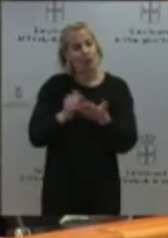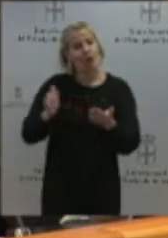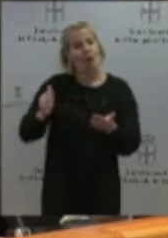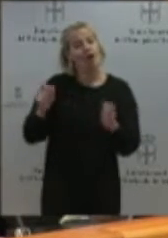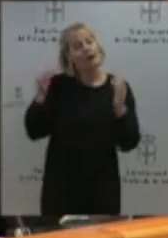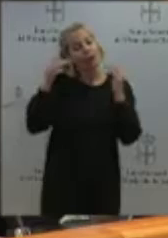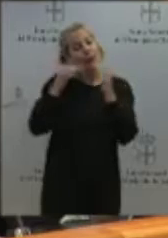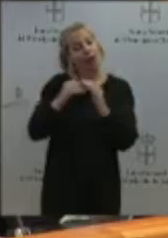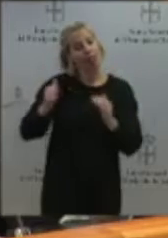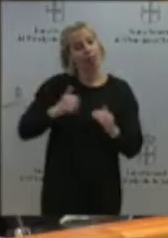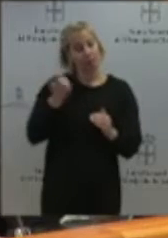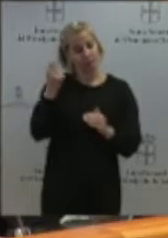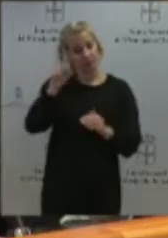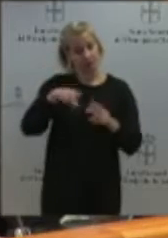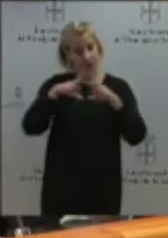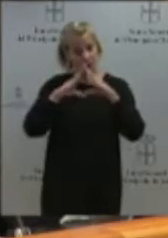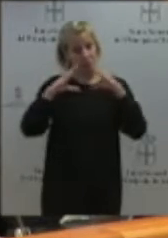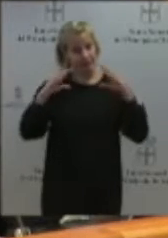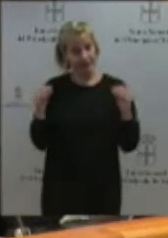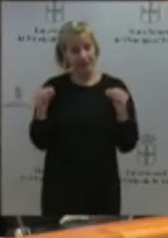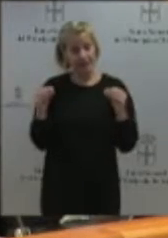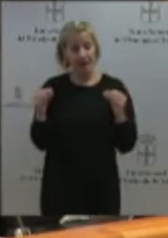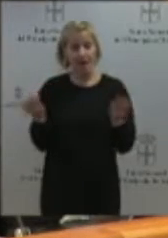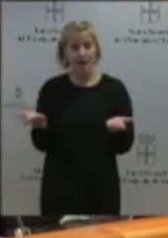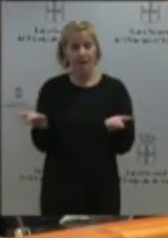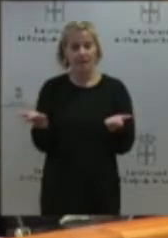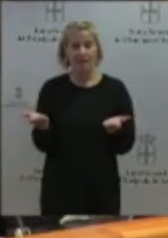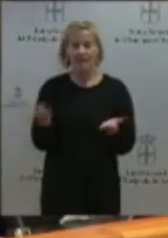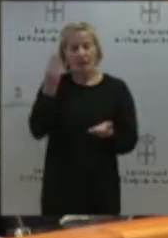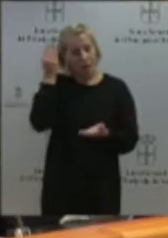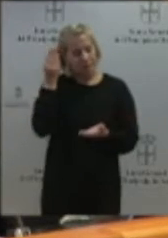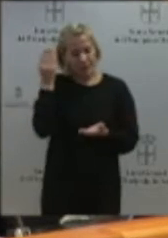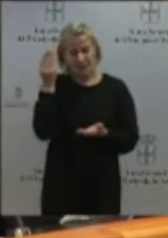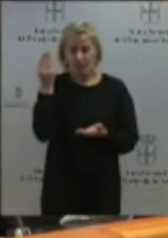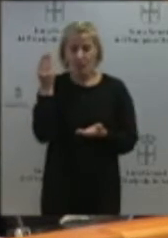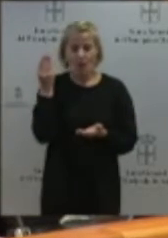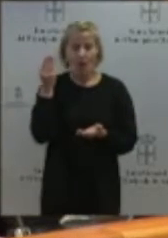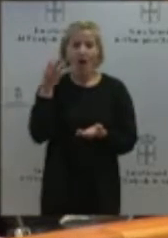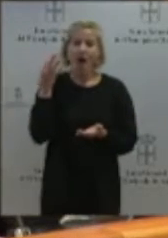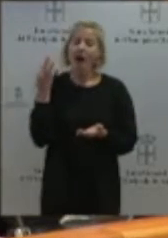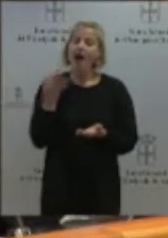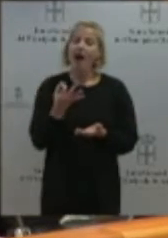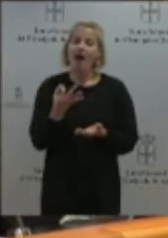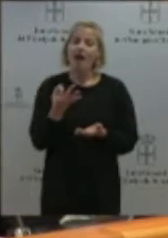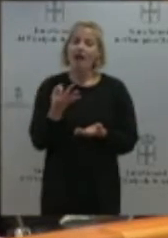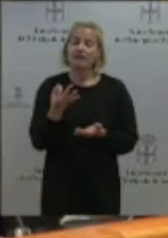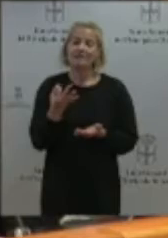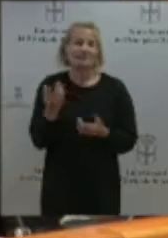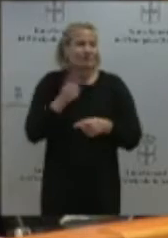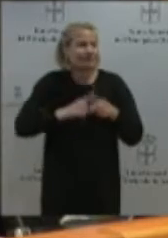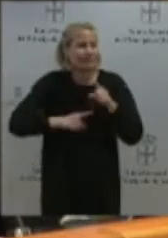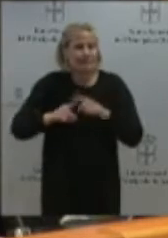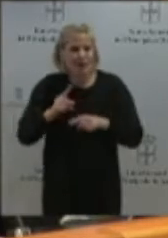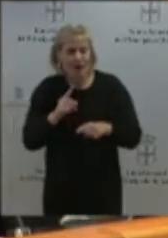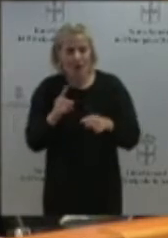es adecuado, no es correcto que haya problemas, que haya precariedad, que haya parcialidad, que no llegue la atención a la diversidad